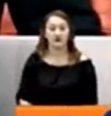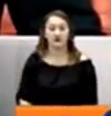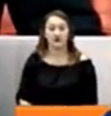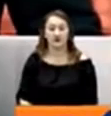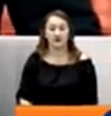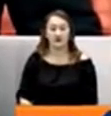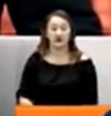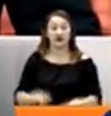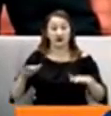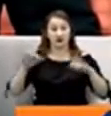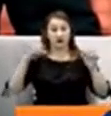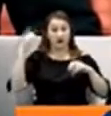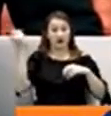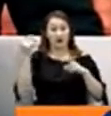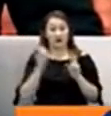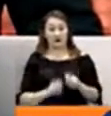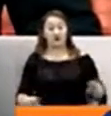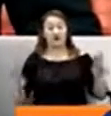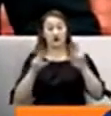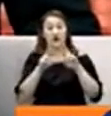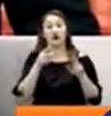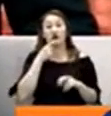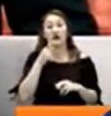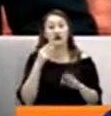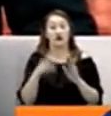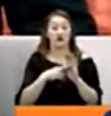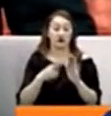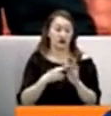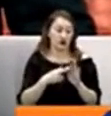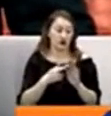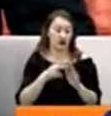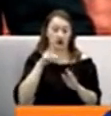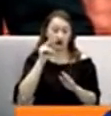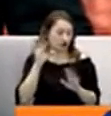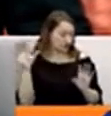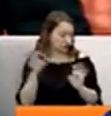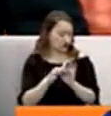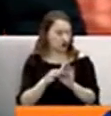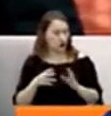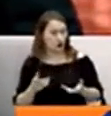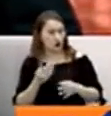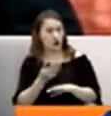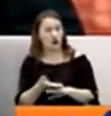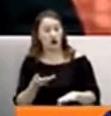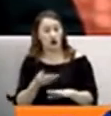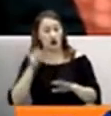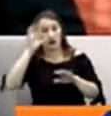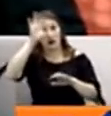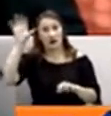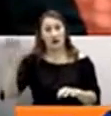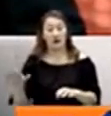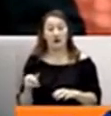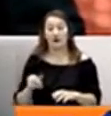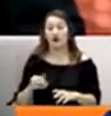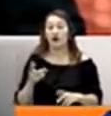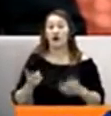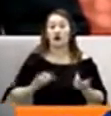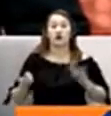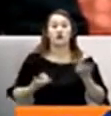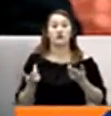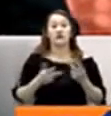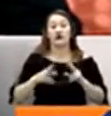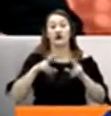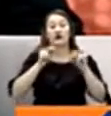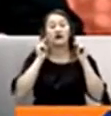Asamblea General de las Naciones Unidas adoptó una resolución no vinculante que pide a los Estados miembros que luchen contra la negación del